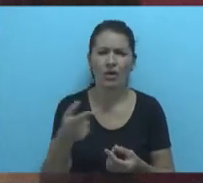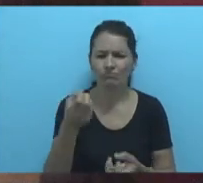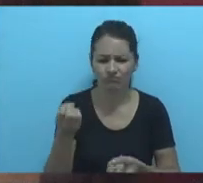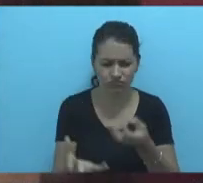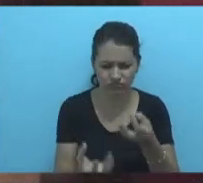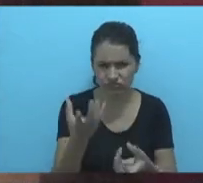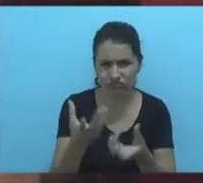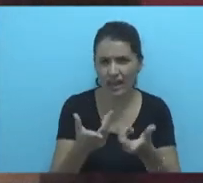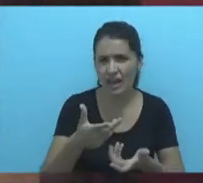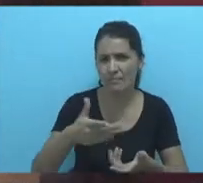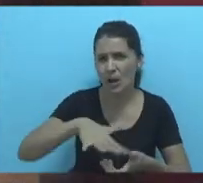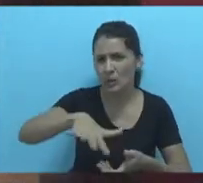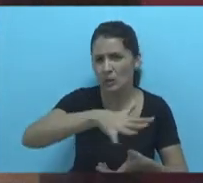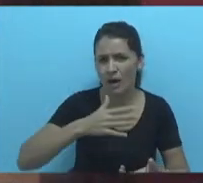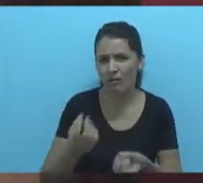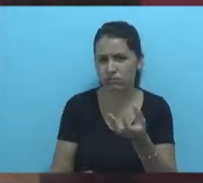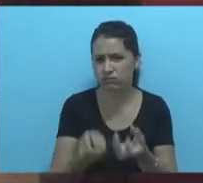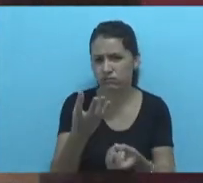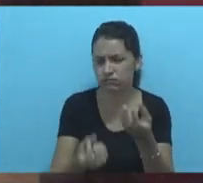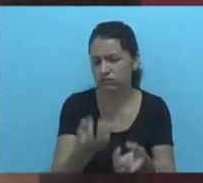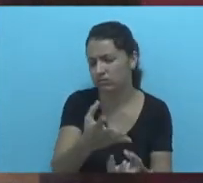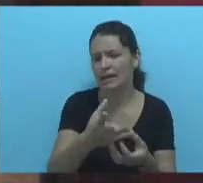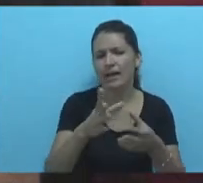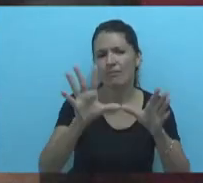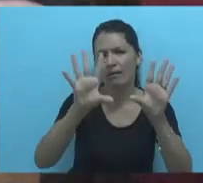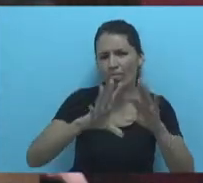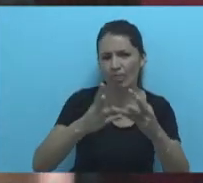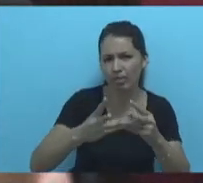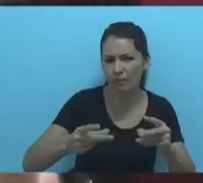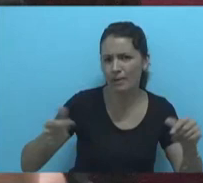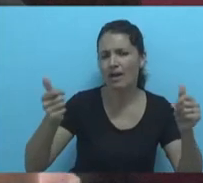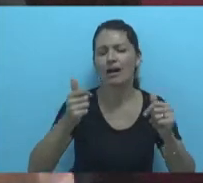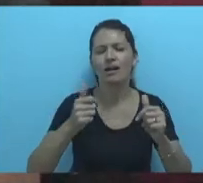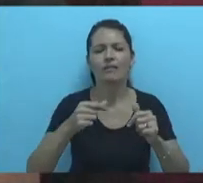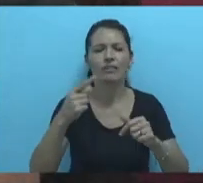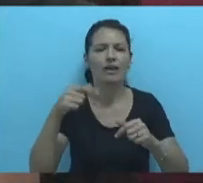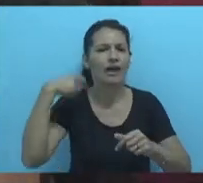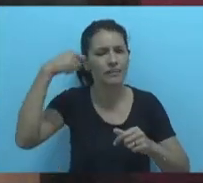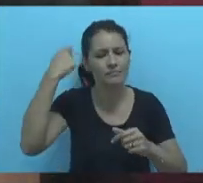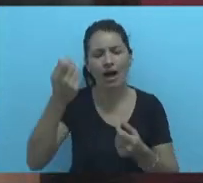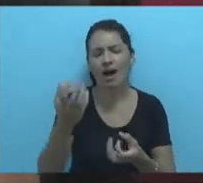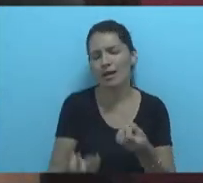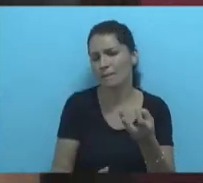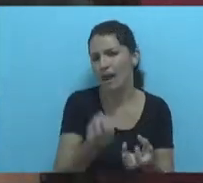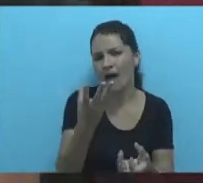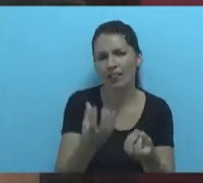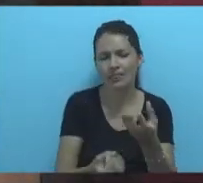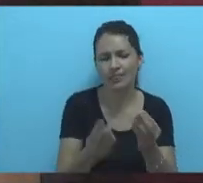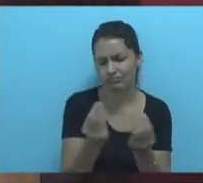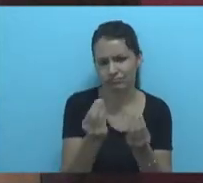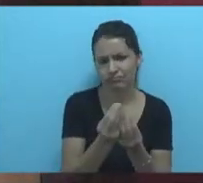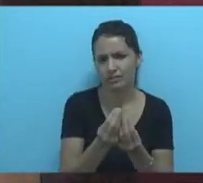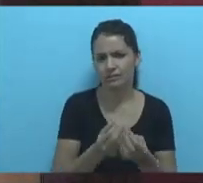desastres naturales va perdiendo riqueza. Sabemos lo que se ha perdido en las islas que tenemos acá